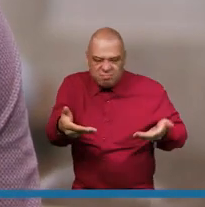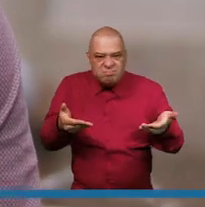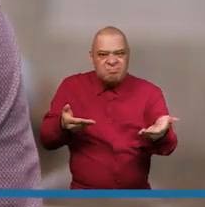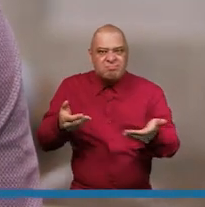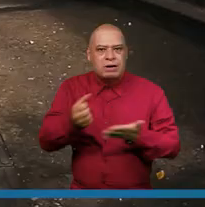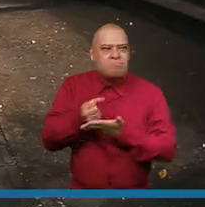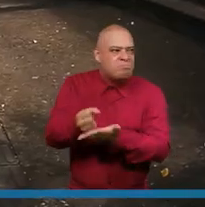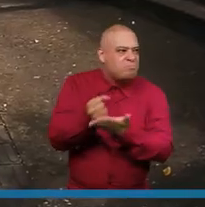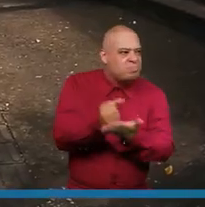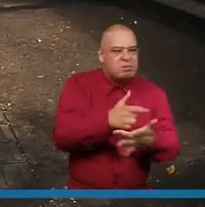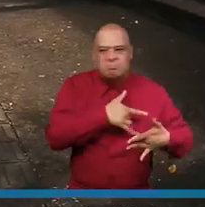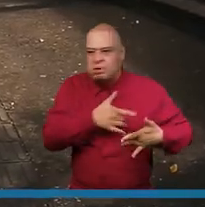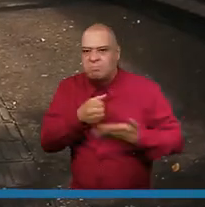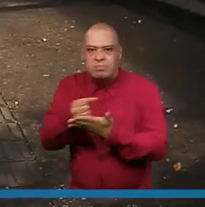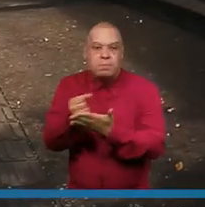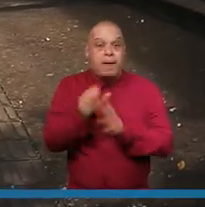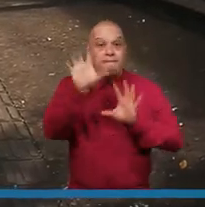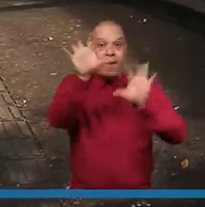colaboración muy interesantes.